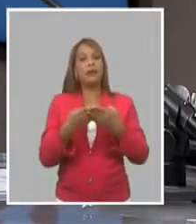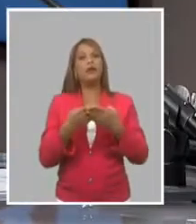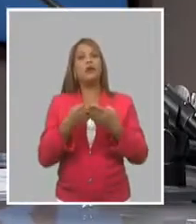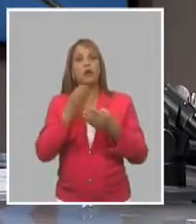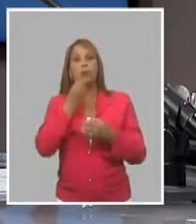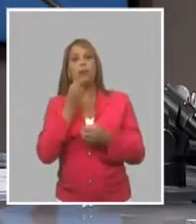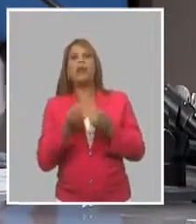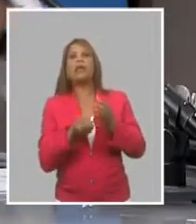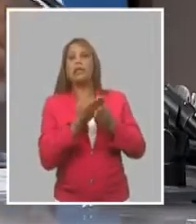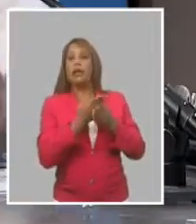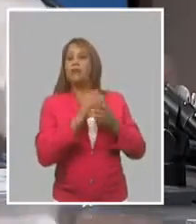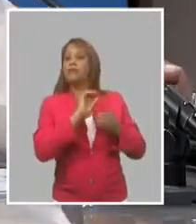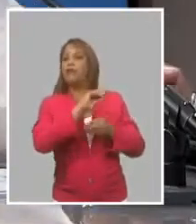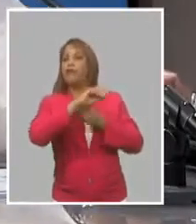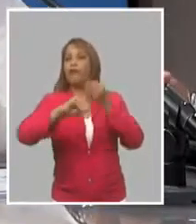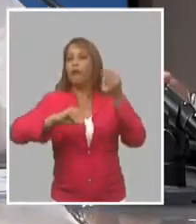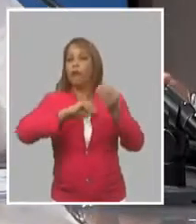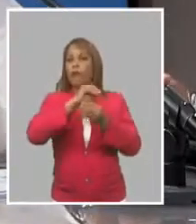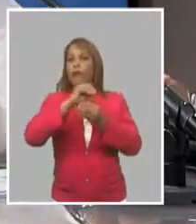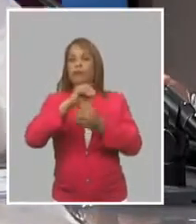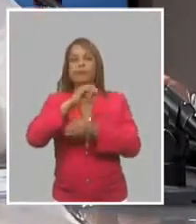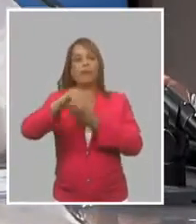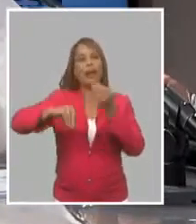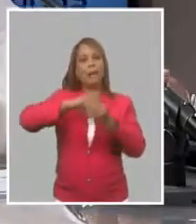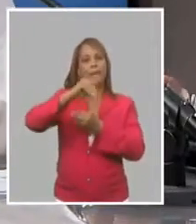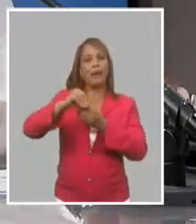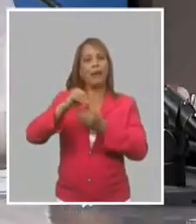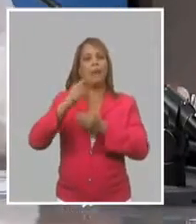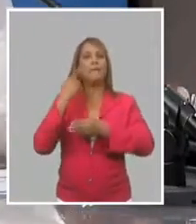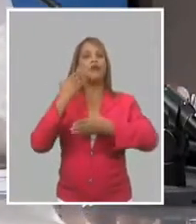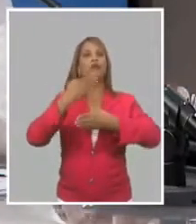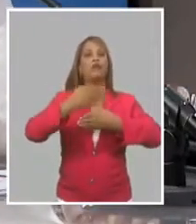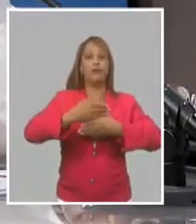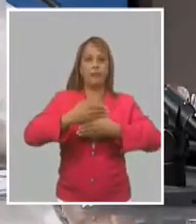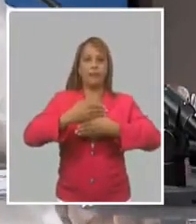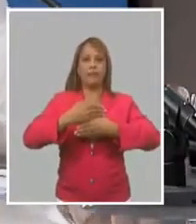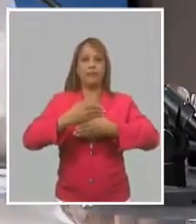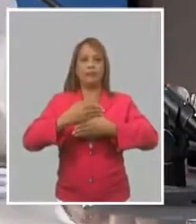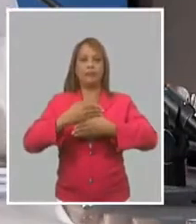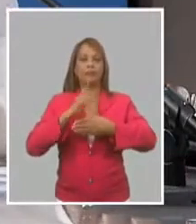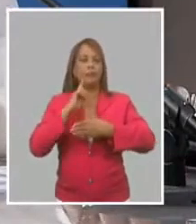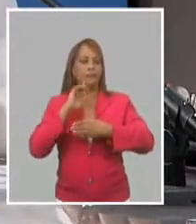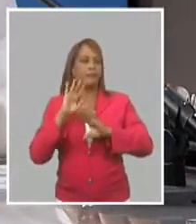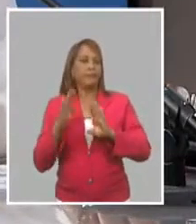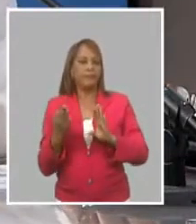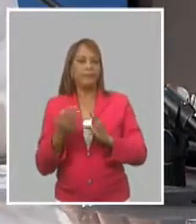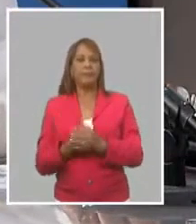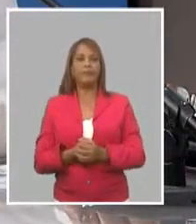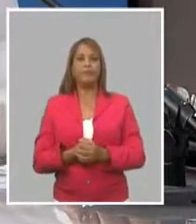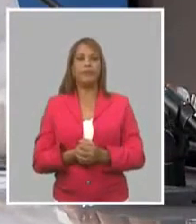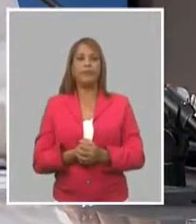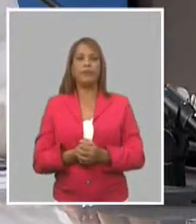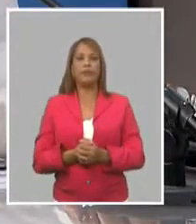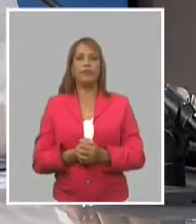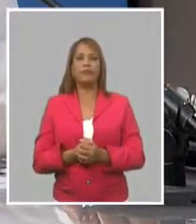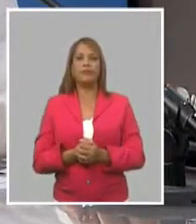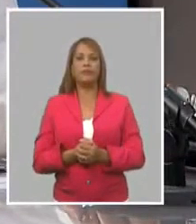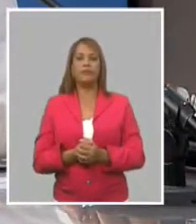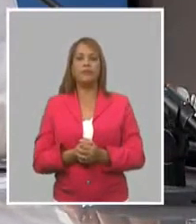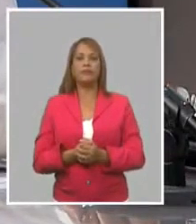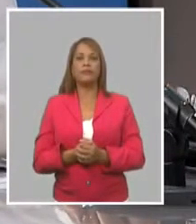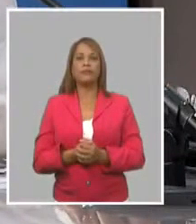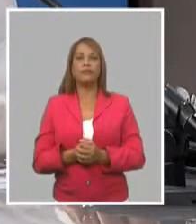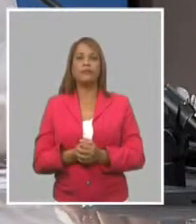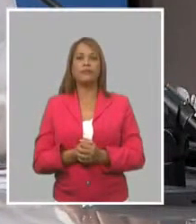forme. Pero le vamos a poner límite. Le vamos a poner una salvaguarda, como dicen algunos